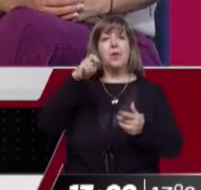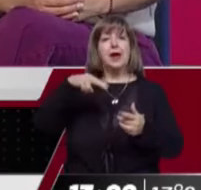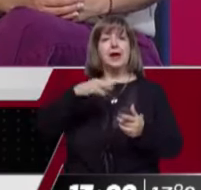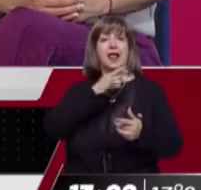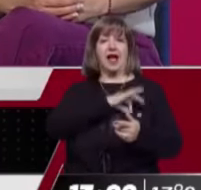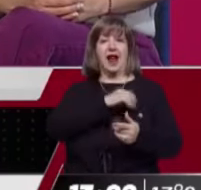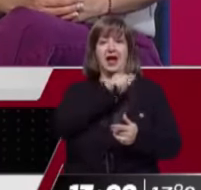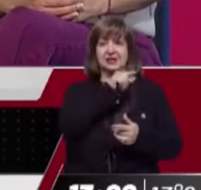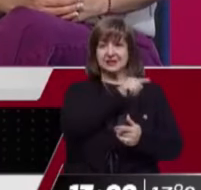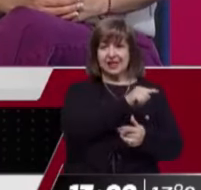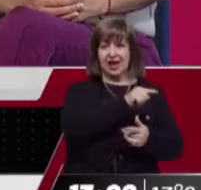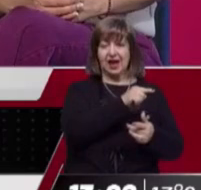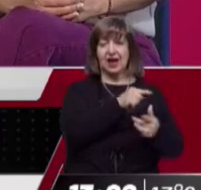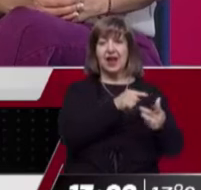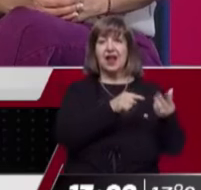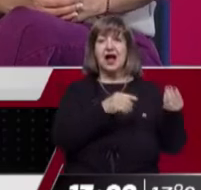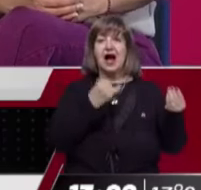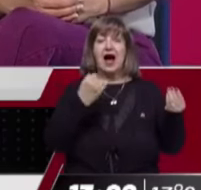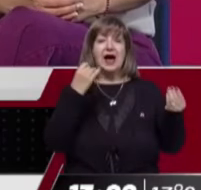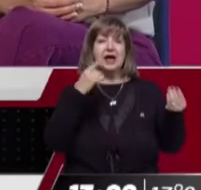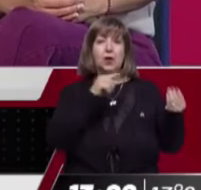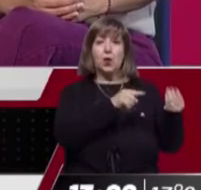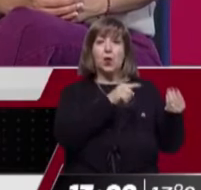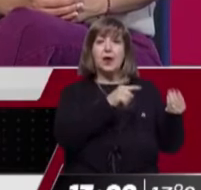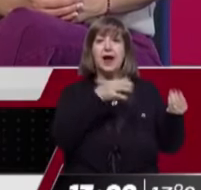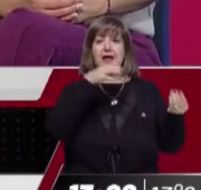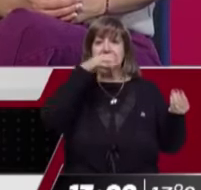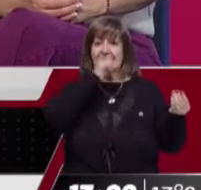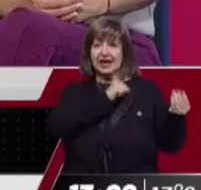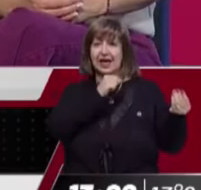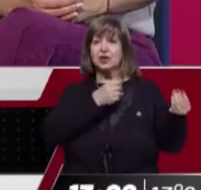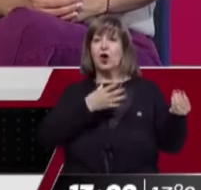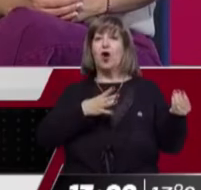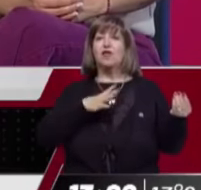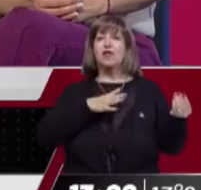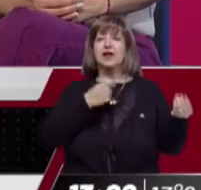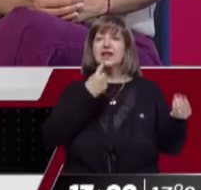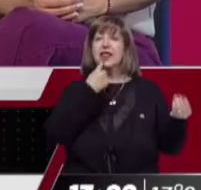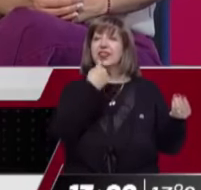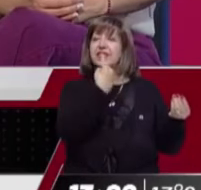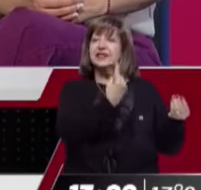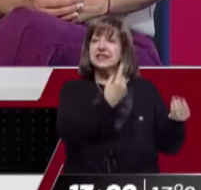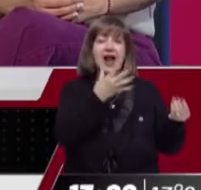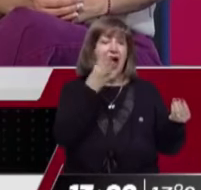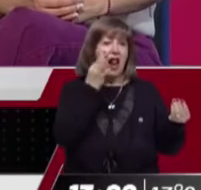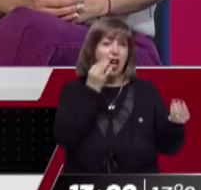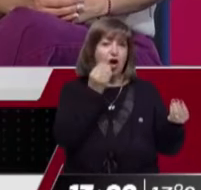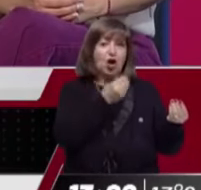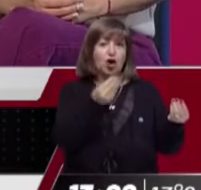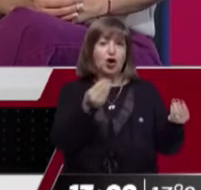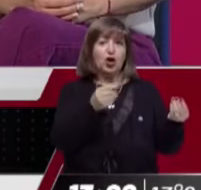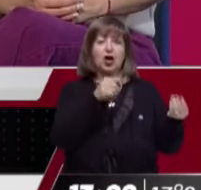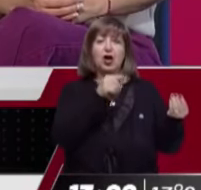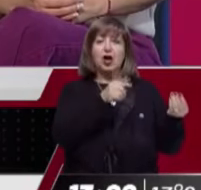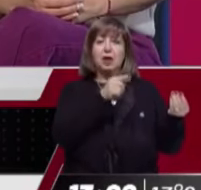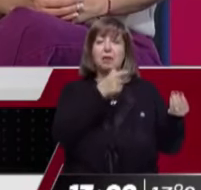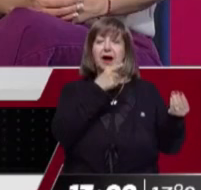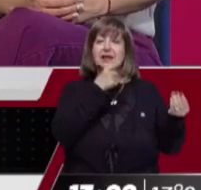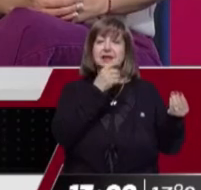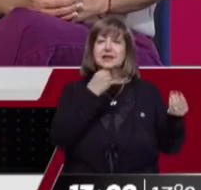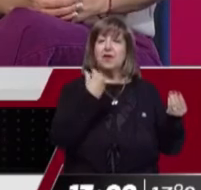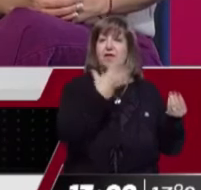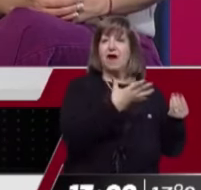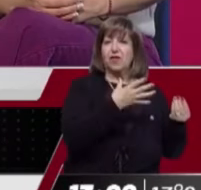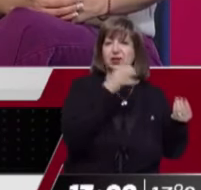que dentro de la información consciente que no quiere aportar la señora, se puede determinar por estas técnicas el fin ganancial. El